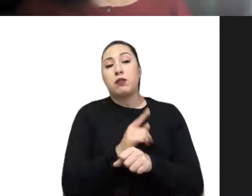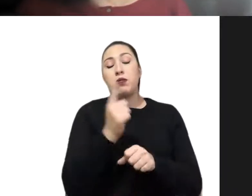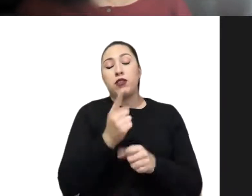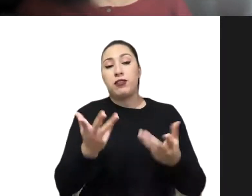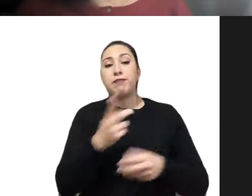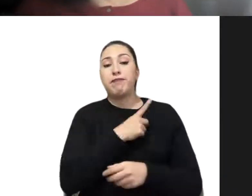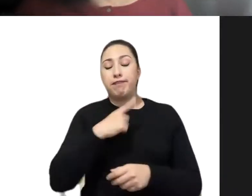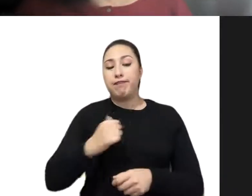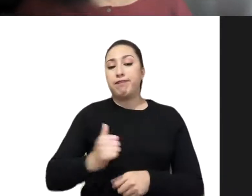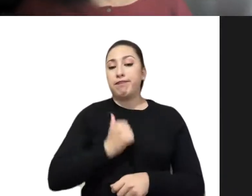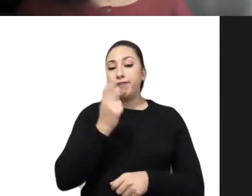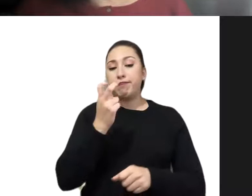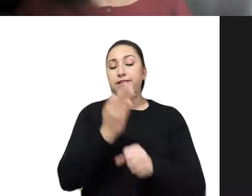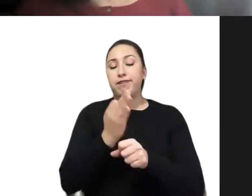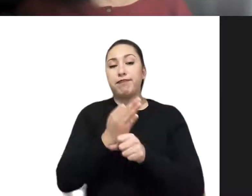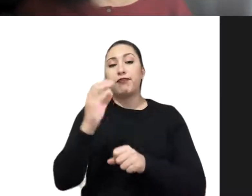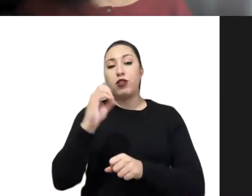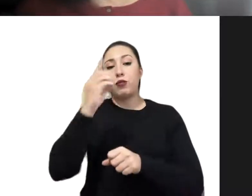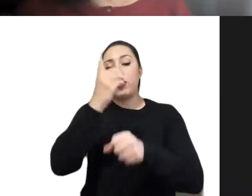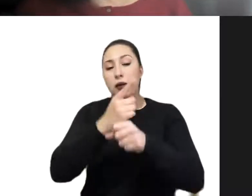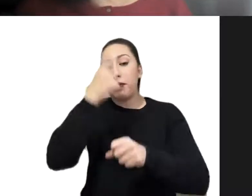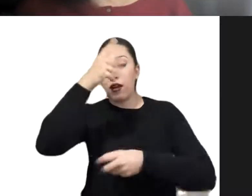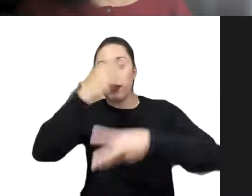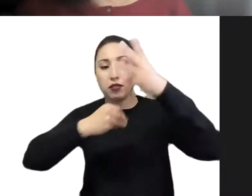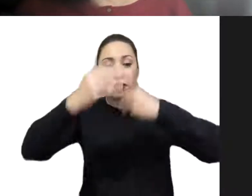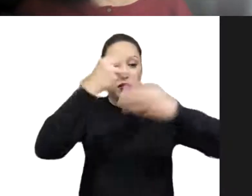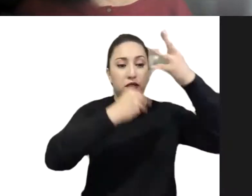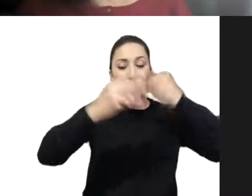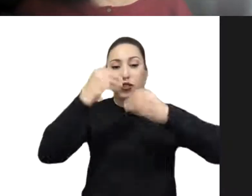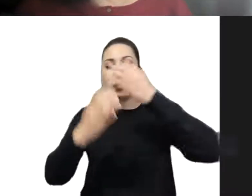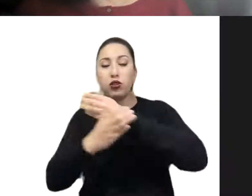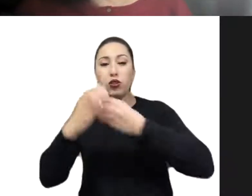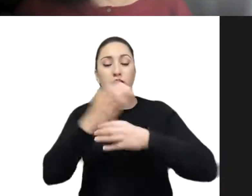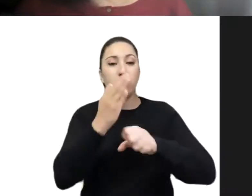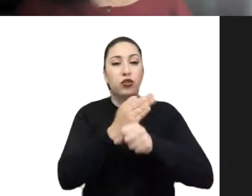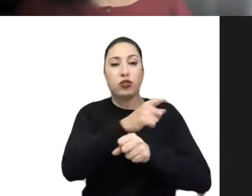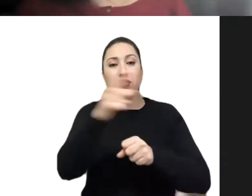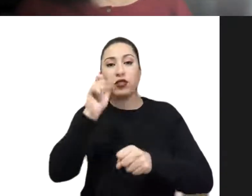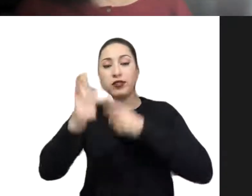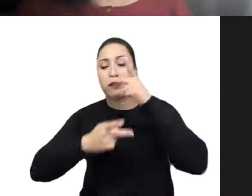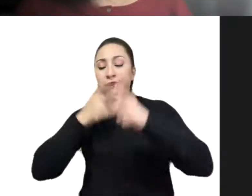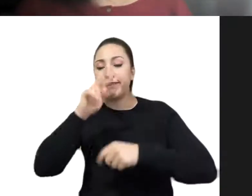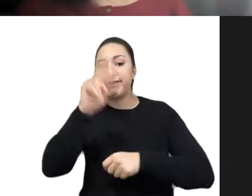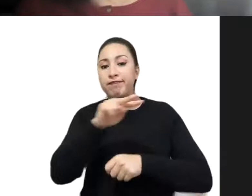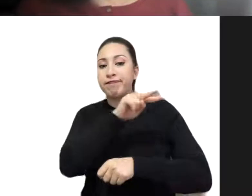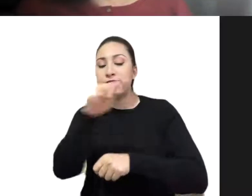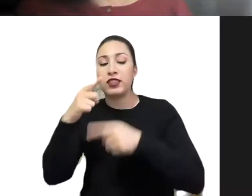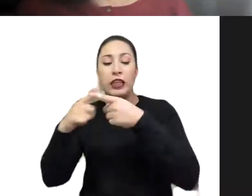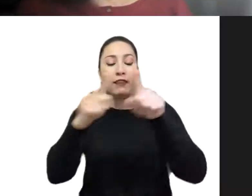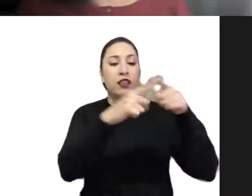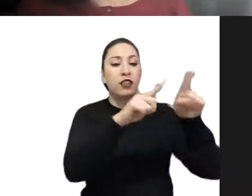buena también de aprender siempre más cosas de las personas que están aquí también como ponentes. Me parece que